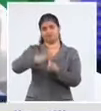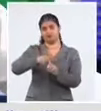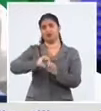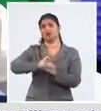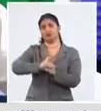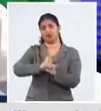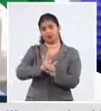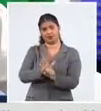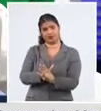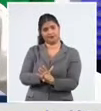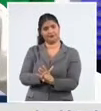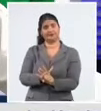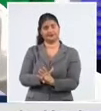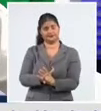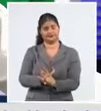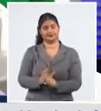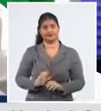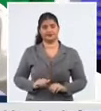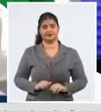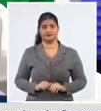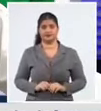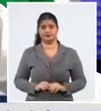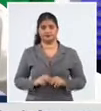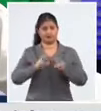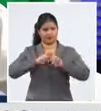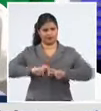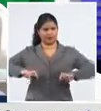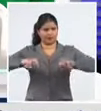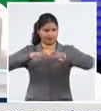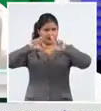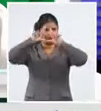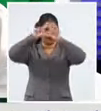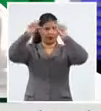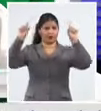hablando. Se procesaron